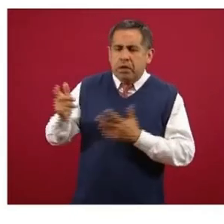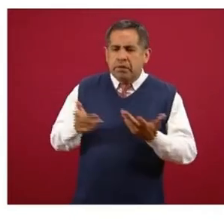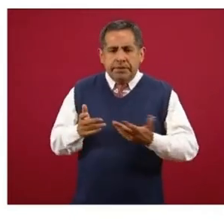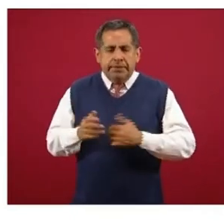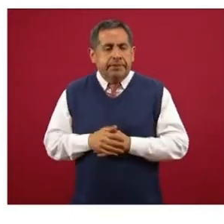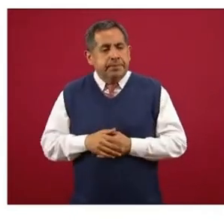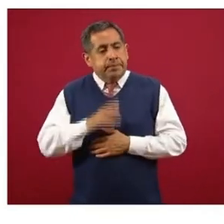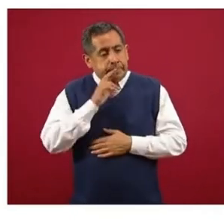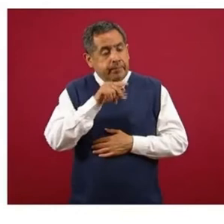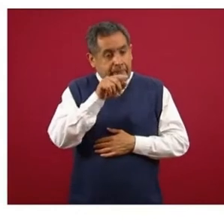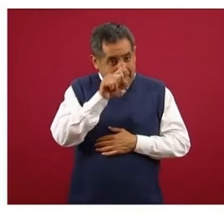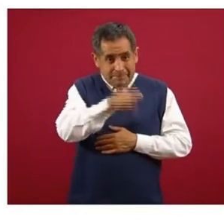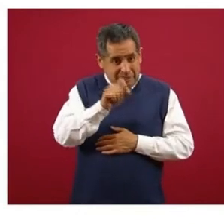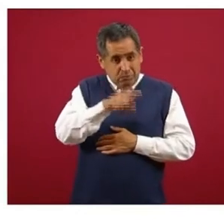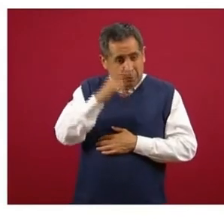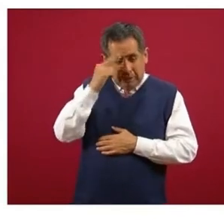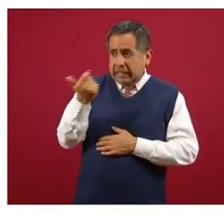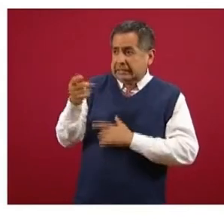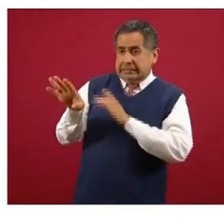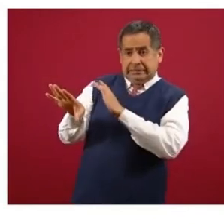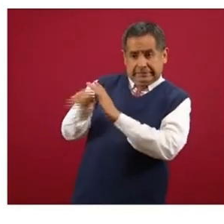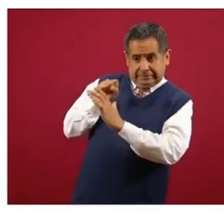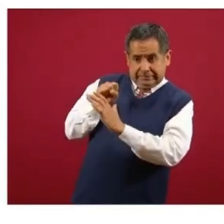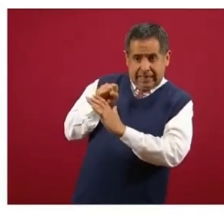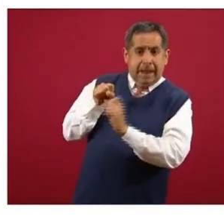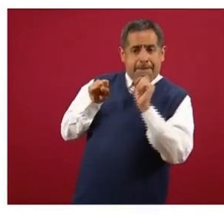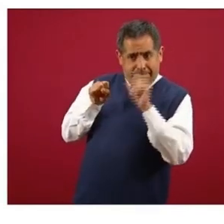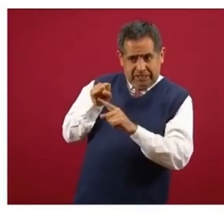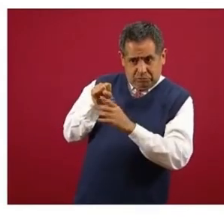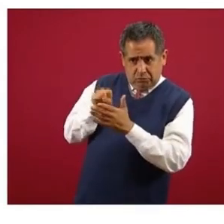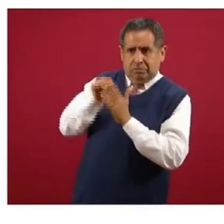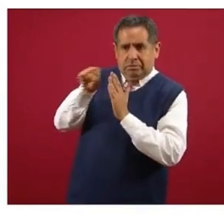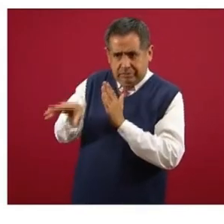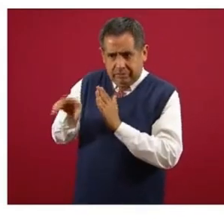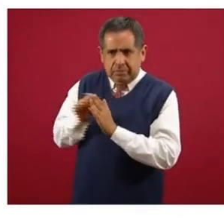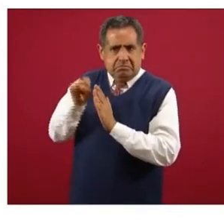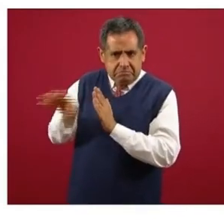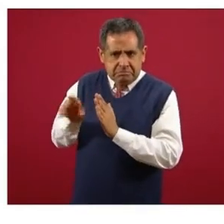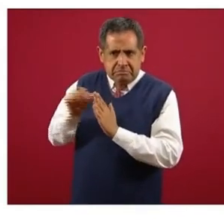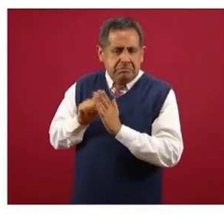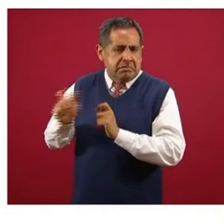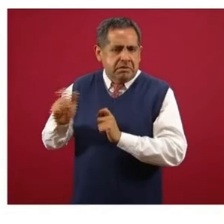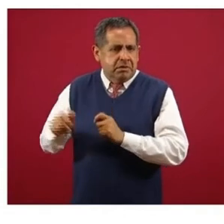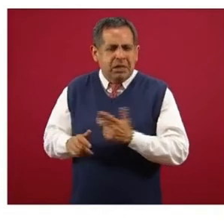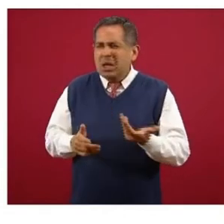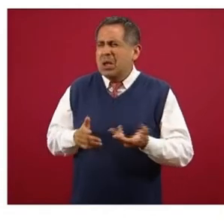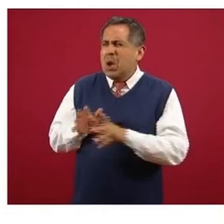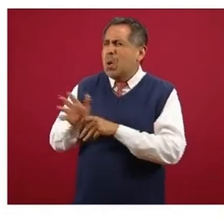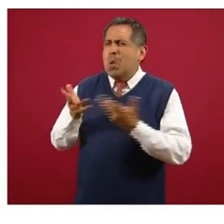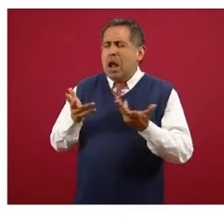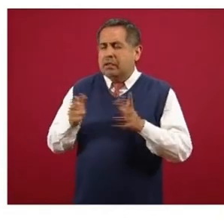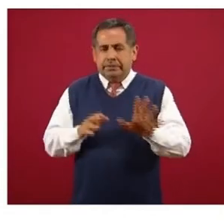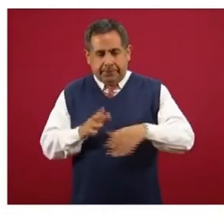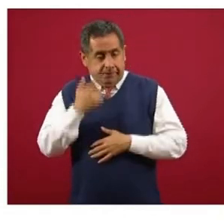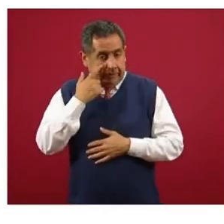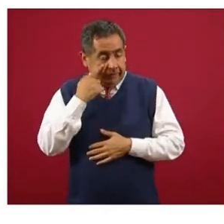le respondemos en la cuenta que le abrieron, a veces nos han hecho las preguntas de cuál cuenta. Bueno, cuando fueron